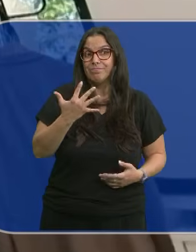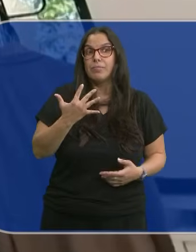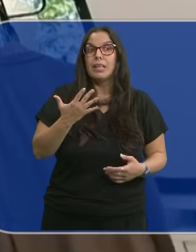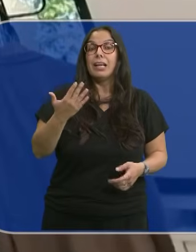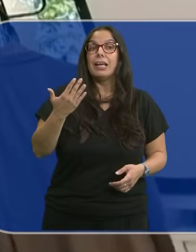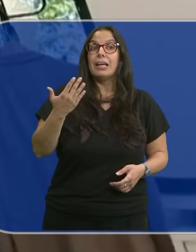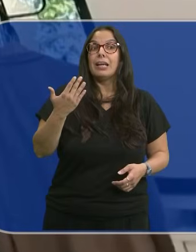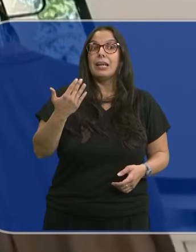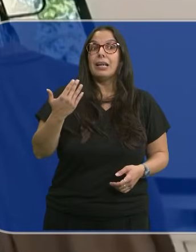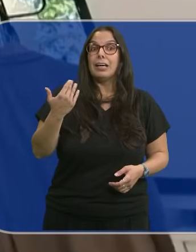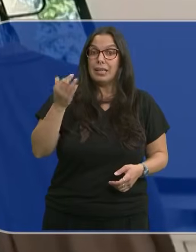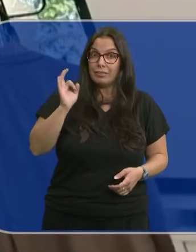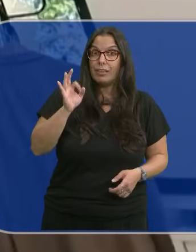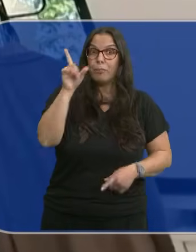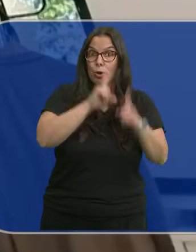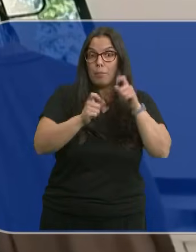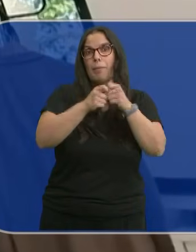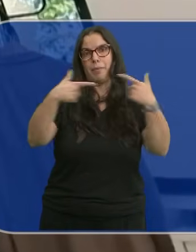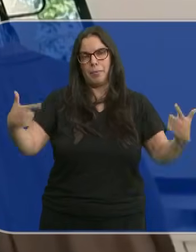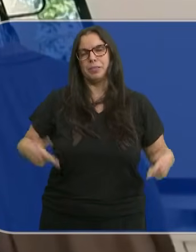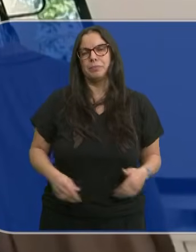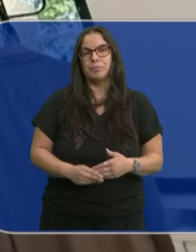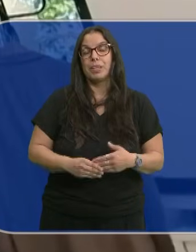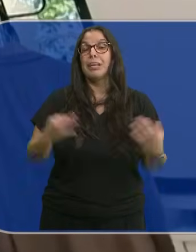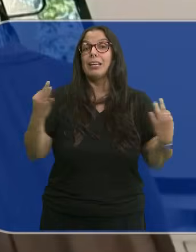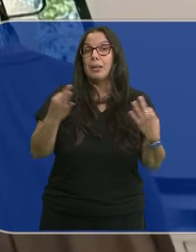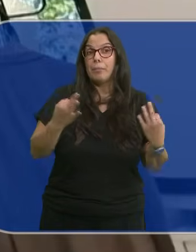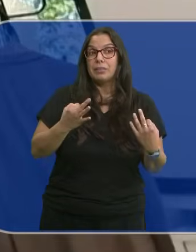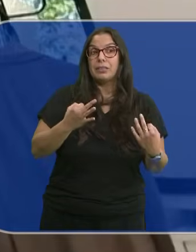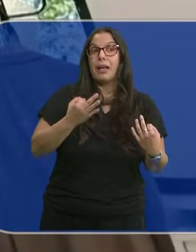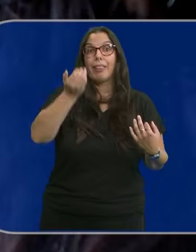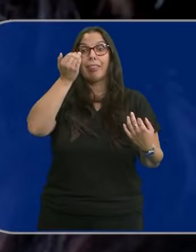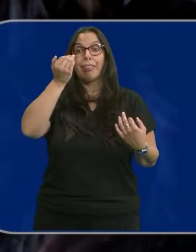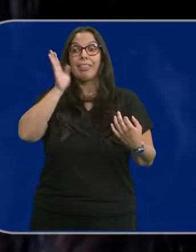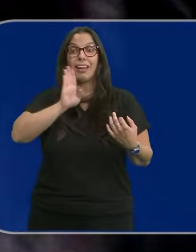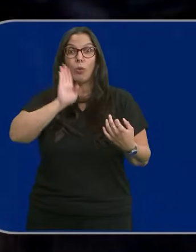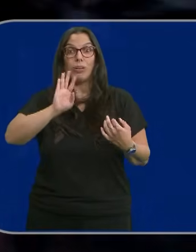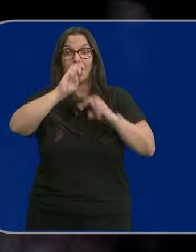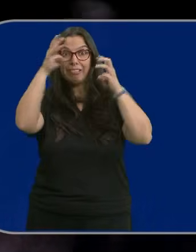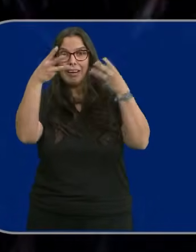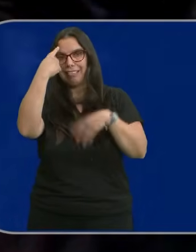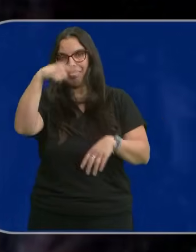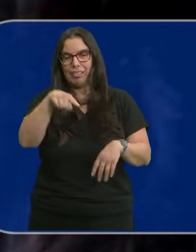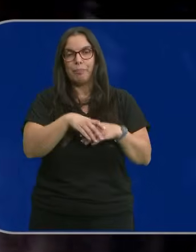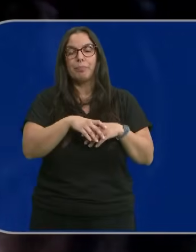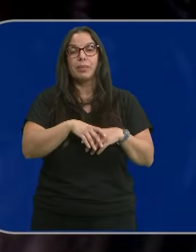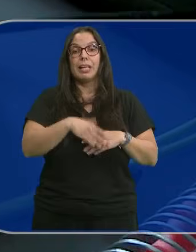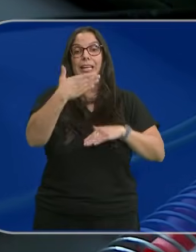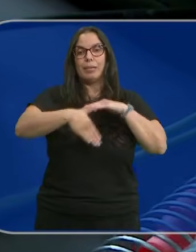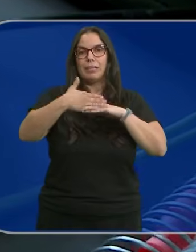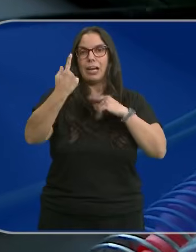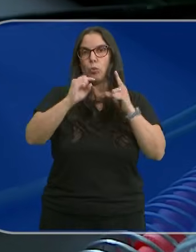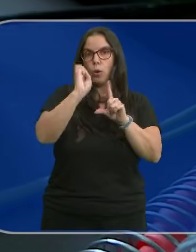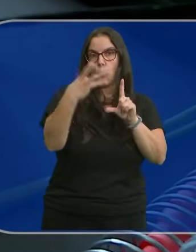existía, siempre era un problema, pero ahora se está incrementando mucho. ¿Qué sucede? Que los ciberdelincuentes lo saben. Limitar el uso de determinadas webs y